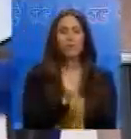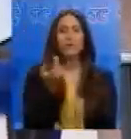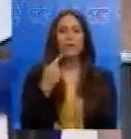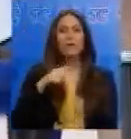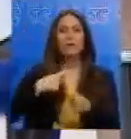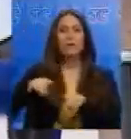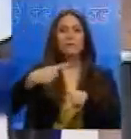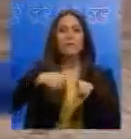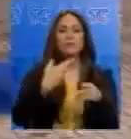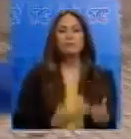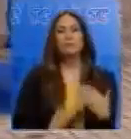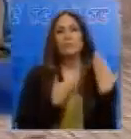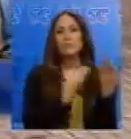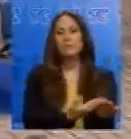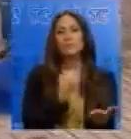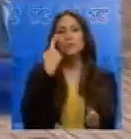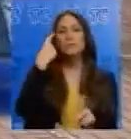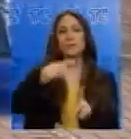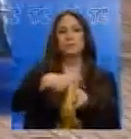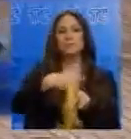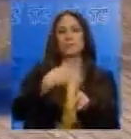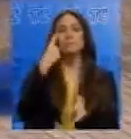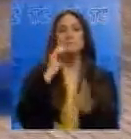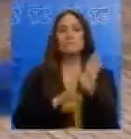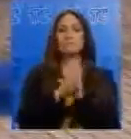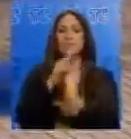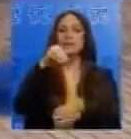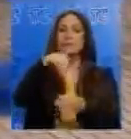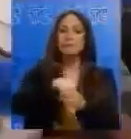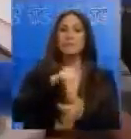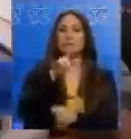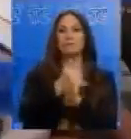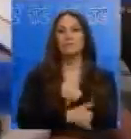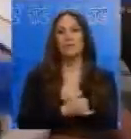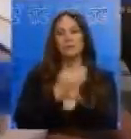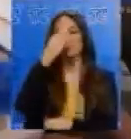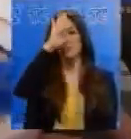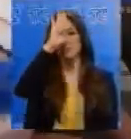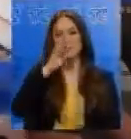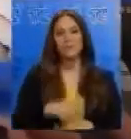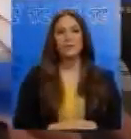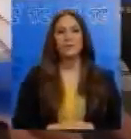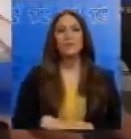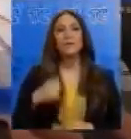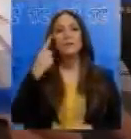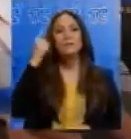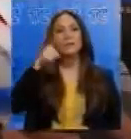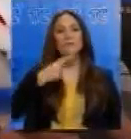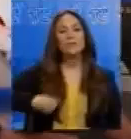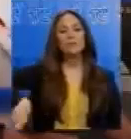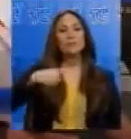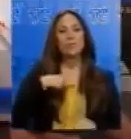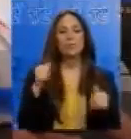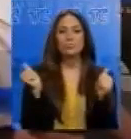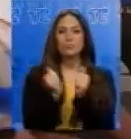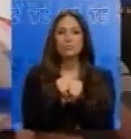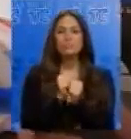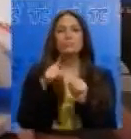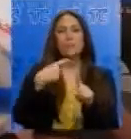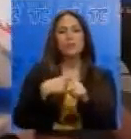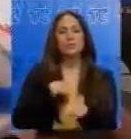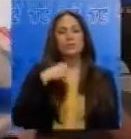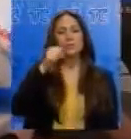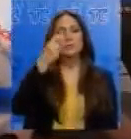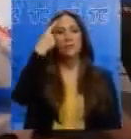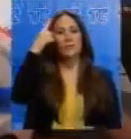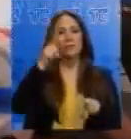de propuestas que aporten al desarrollo interno de la isla. La cumbre es para llamar a la reflexión en la unidad de los pueblos y en eso nosotros estamos de